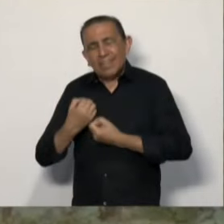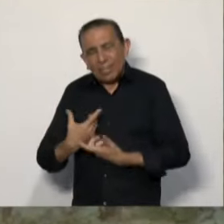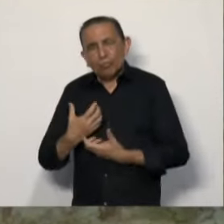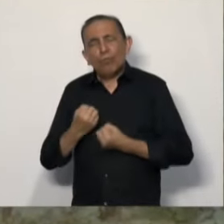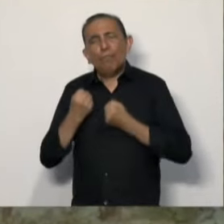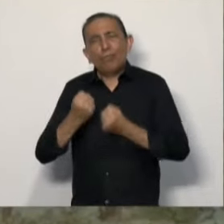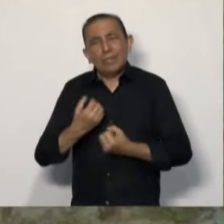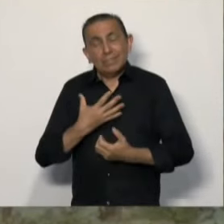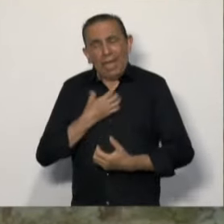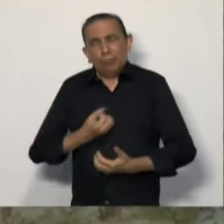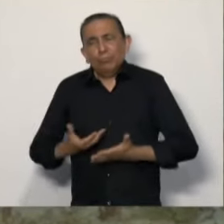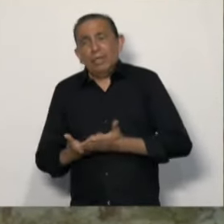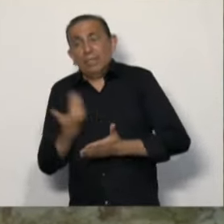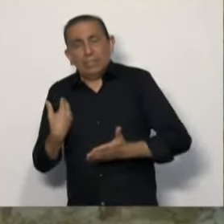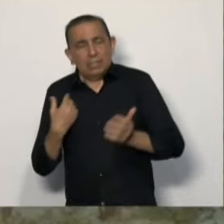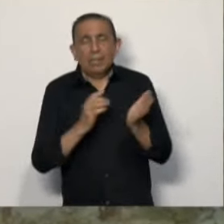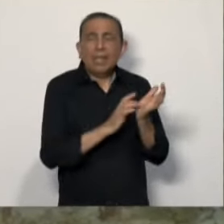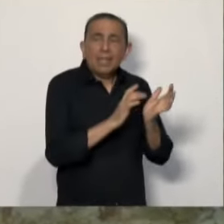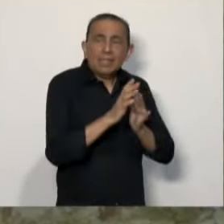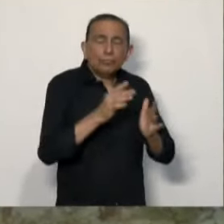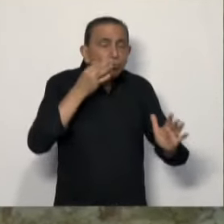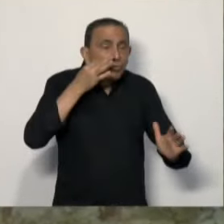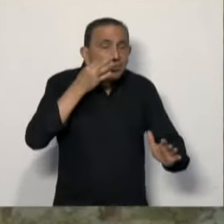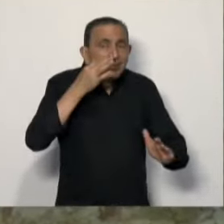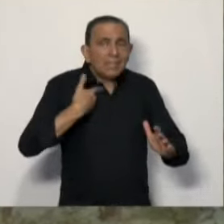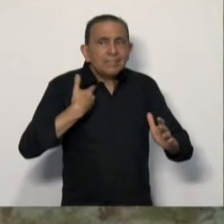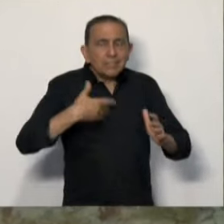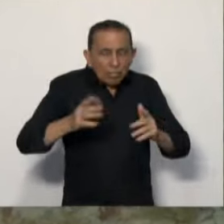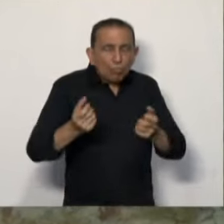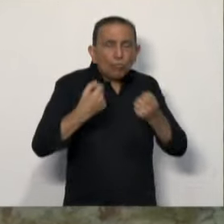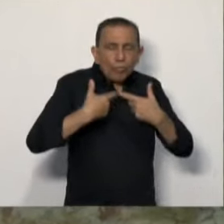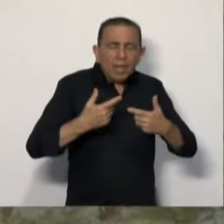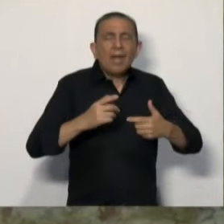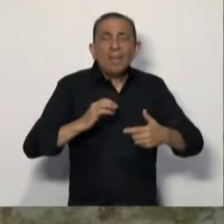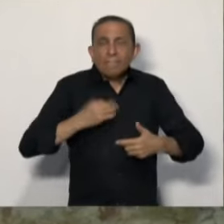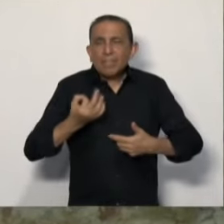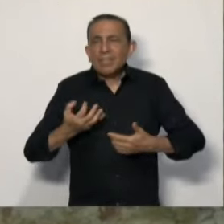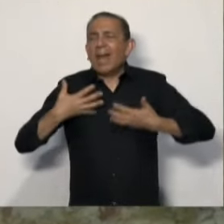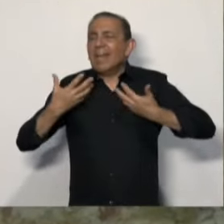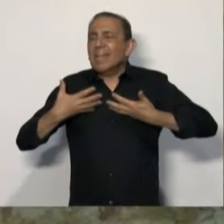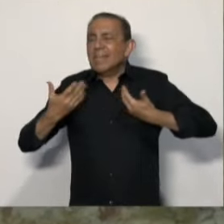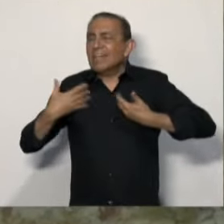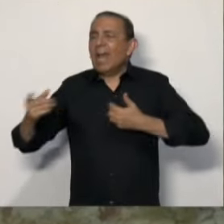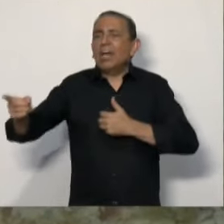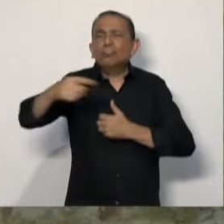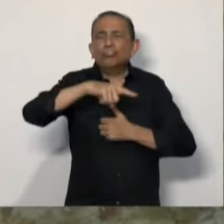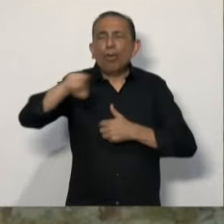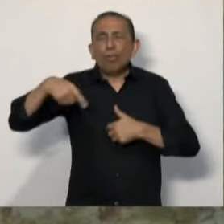angustia. Jesús es el grano de trigo que muere para dar vida y alegría a